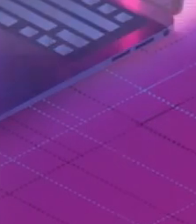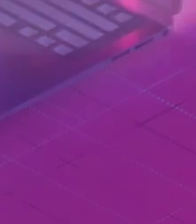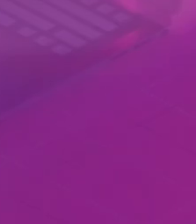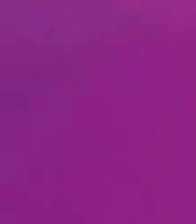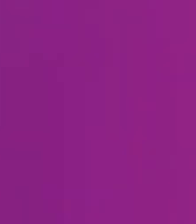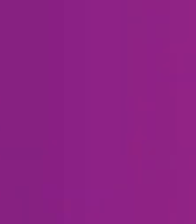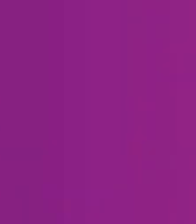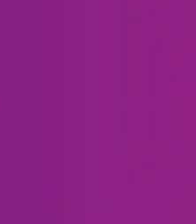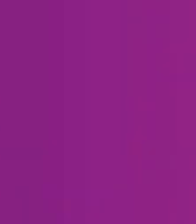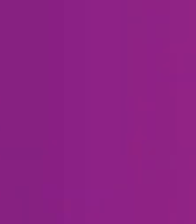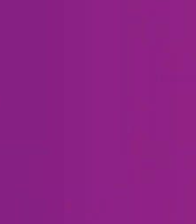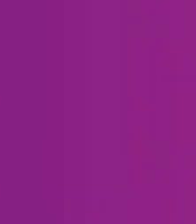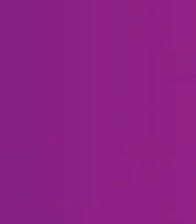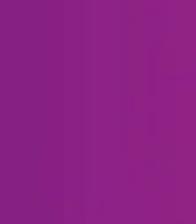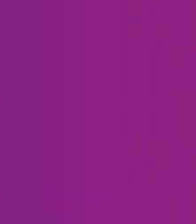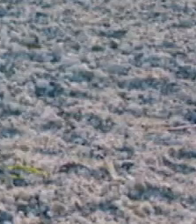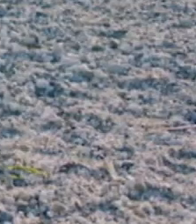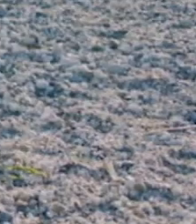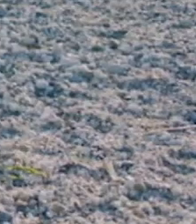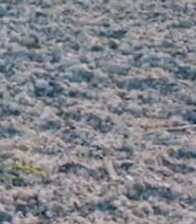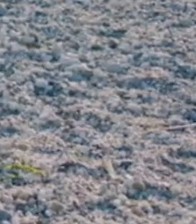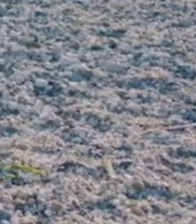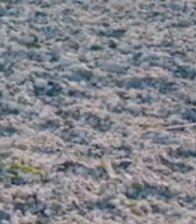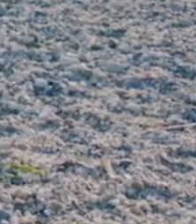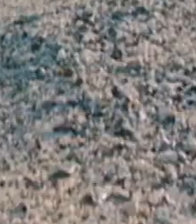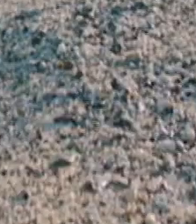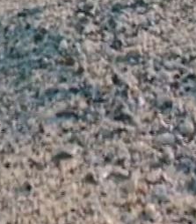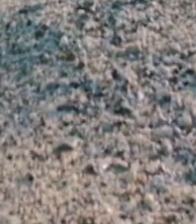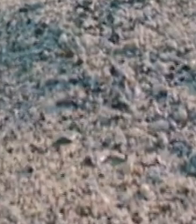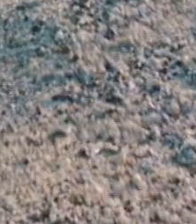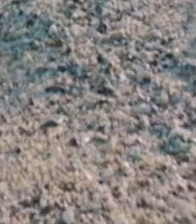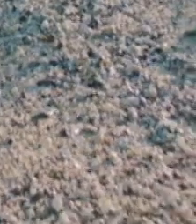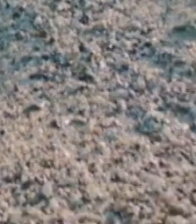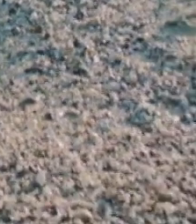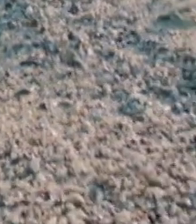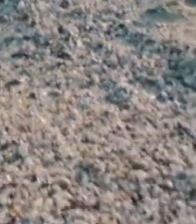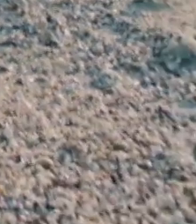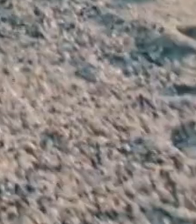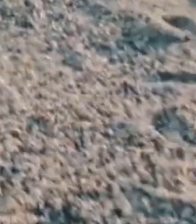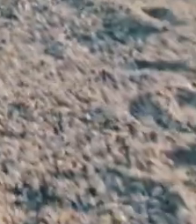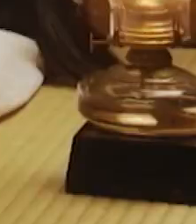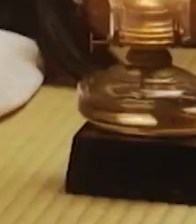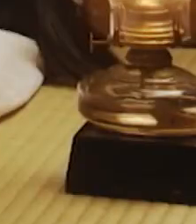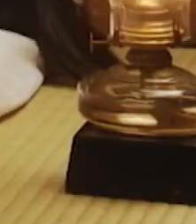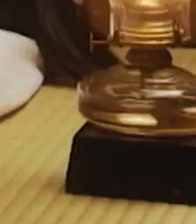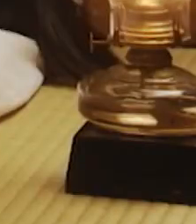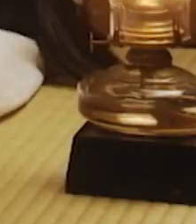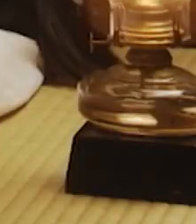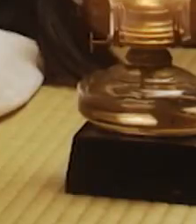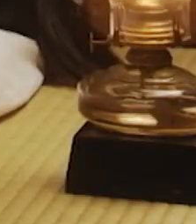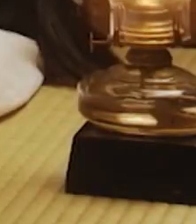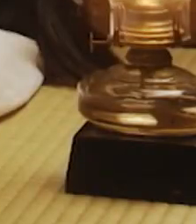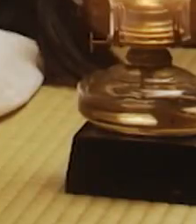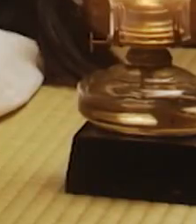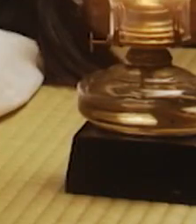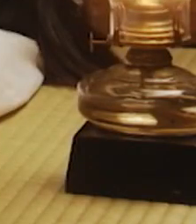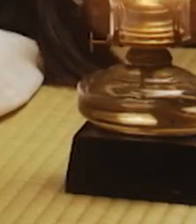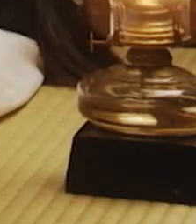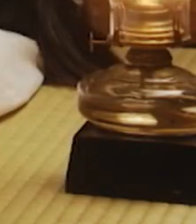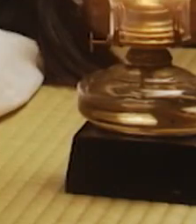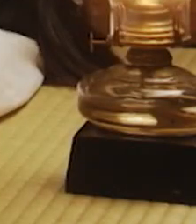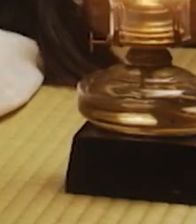popularpensiones@bp.fi.cr. Popular Pensiones. Esta semana en Mampuku, barriga llena. Mampei, tengo una duda con